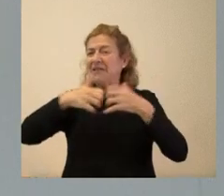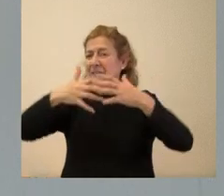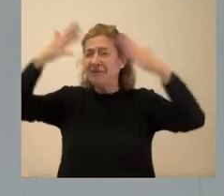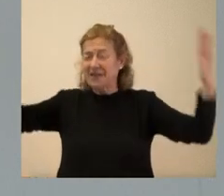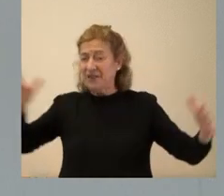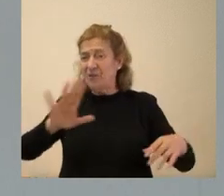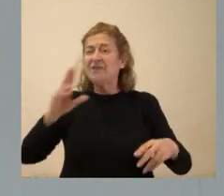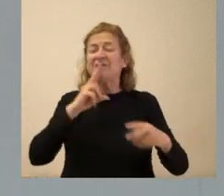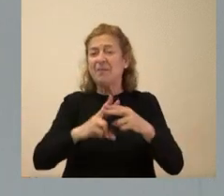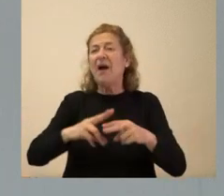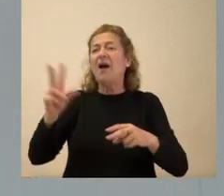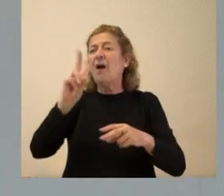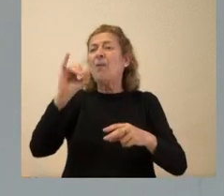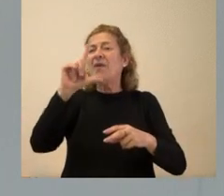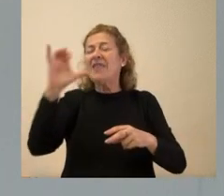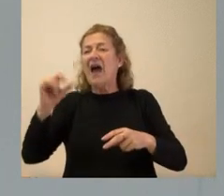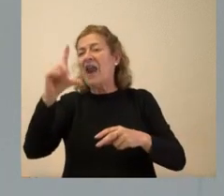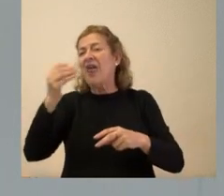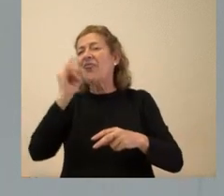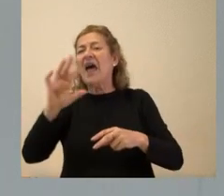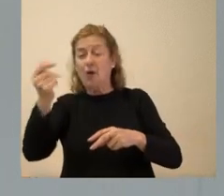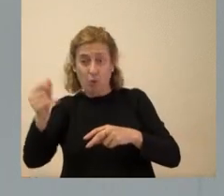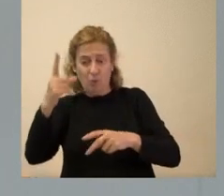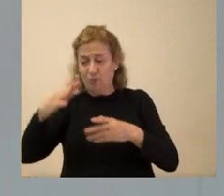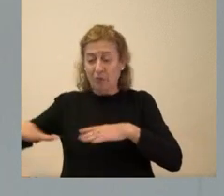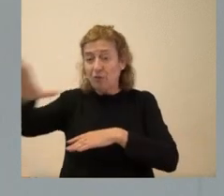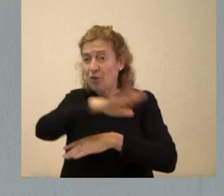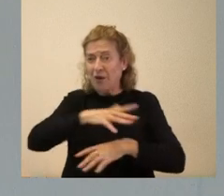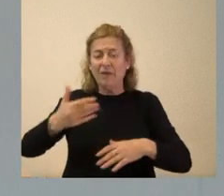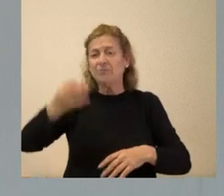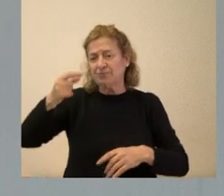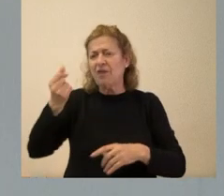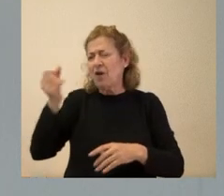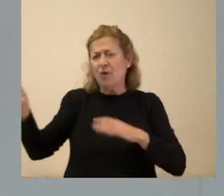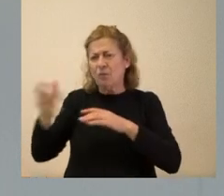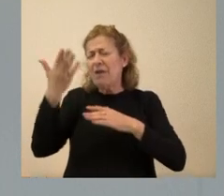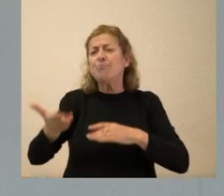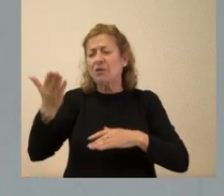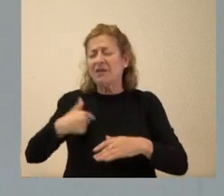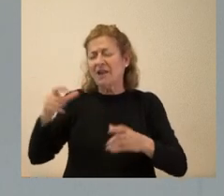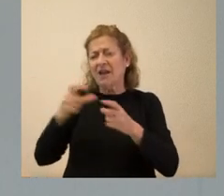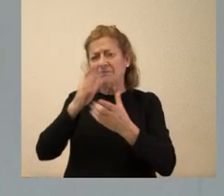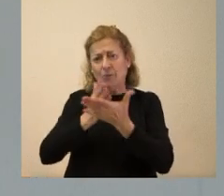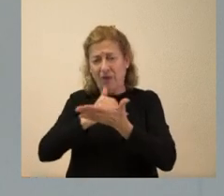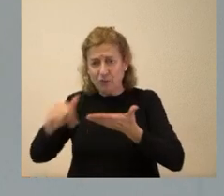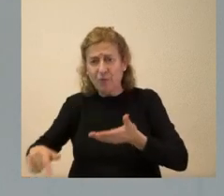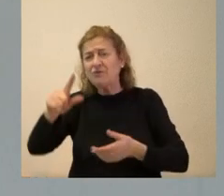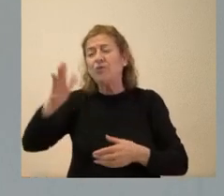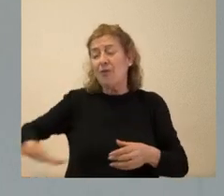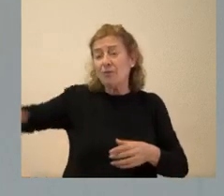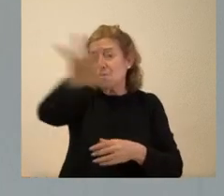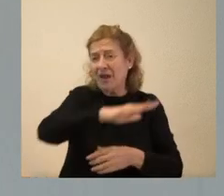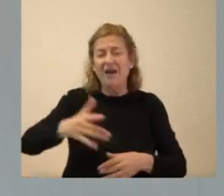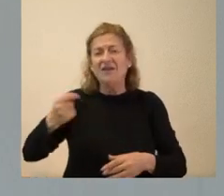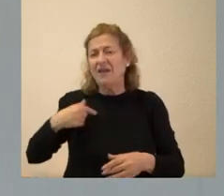el polígono de villabrazaro que es un polígono con una inversión muy relevante en nuestra comunidad Autónoma y que ese es un polígono que estamos